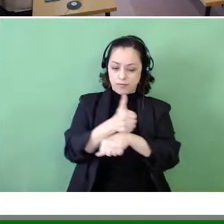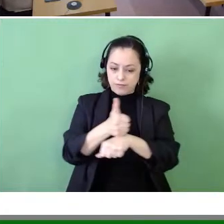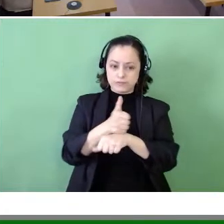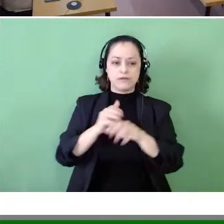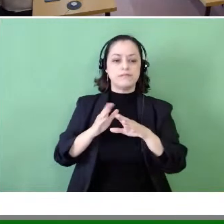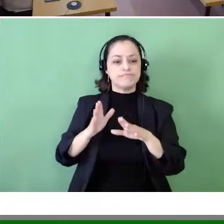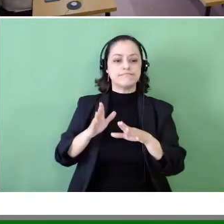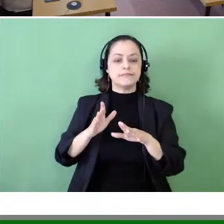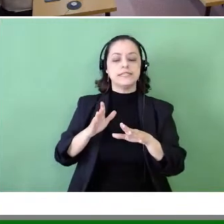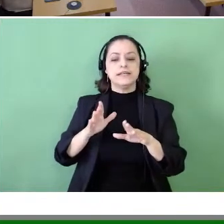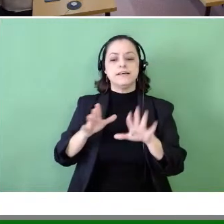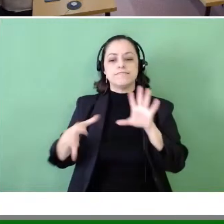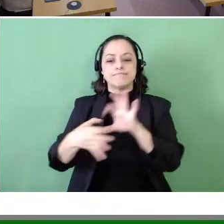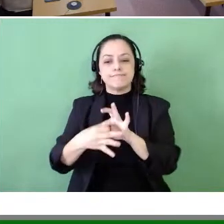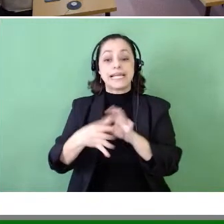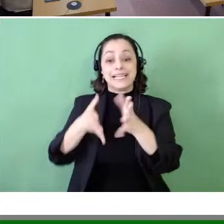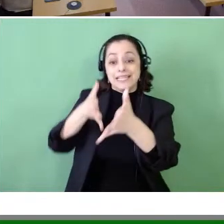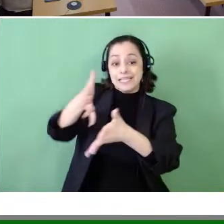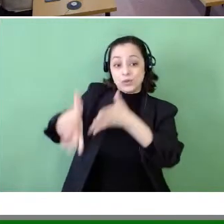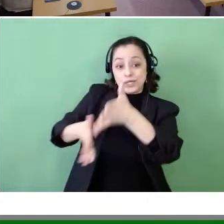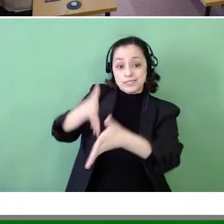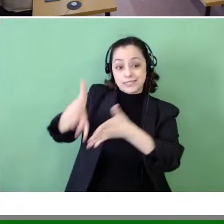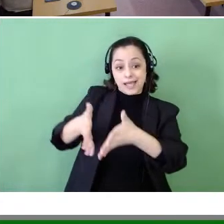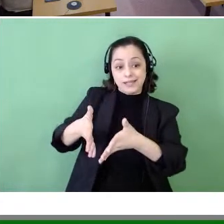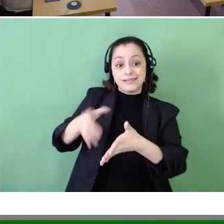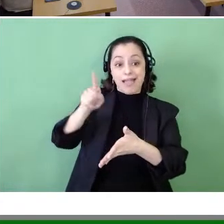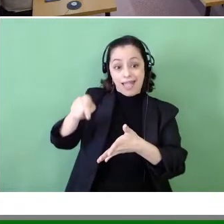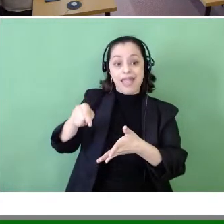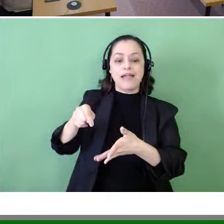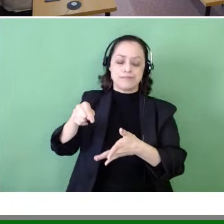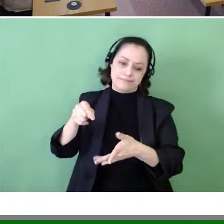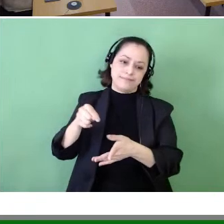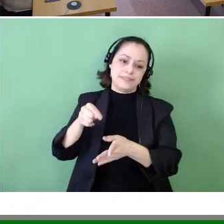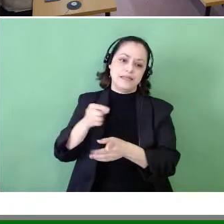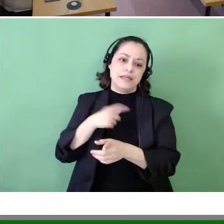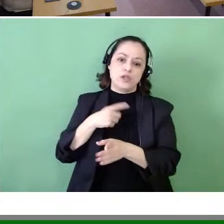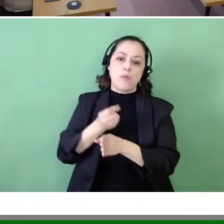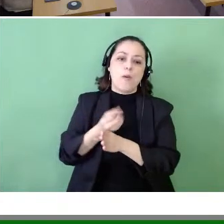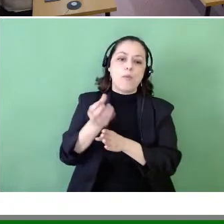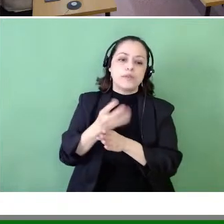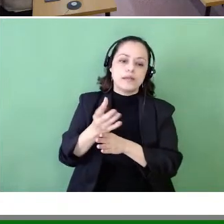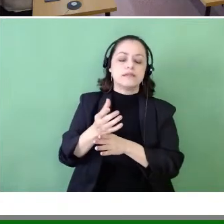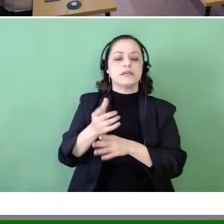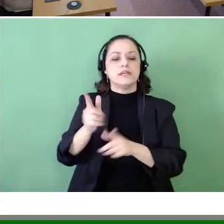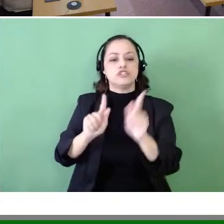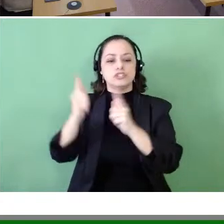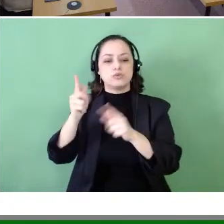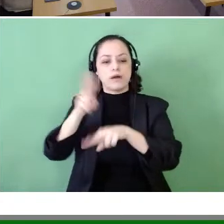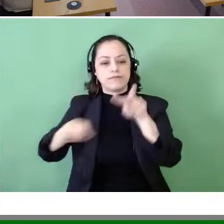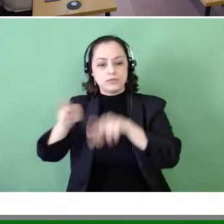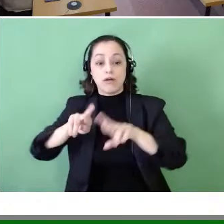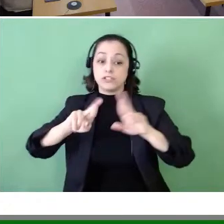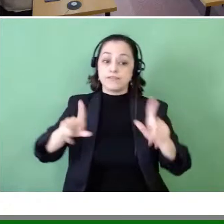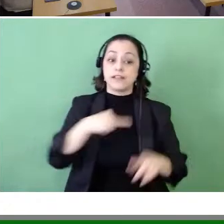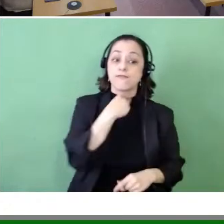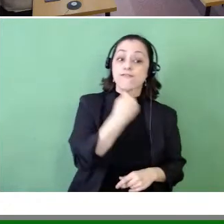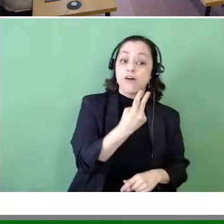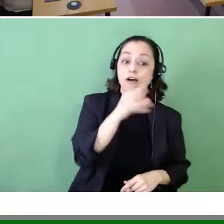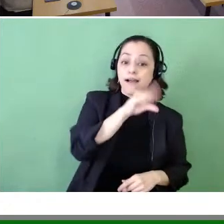de signos y otra que una lengua vocal, es un trabajo diferente de otros, entonces trabajamos con las cuestiones